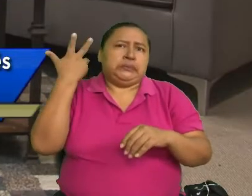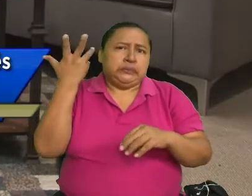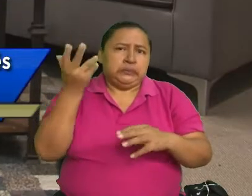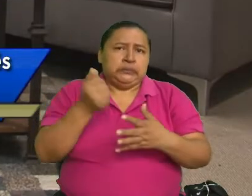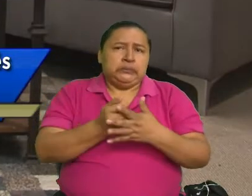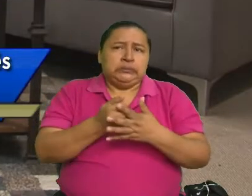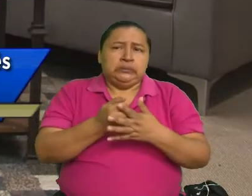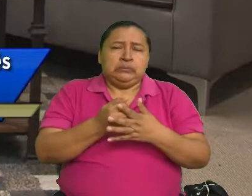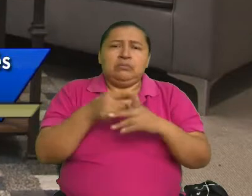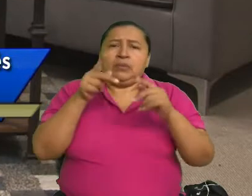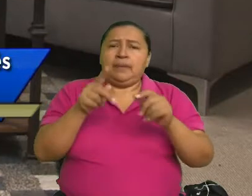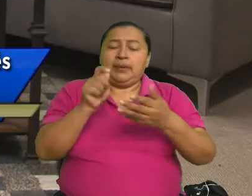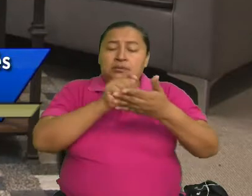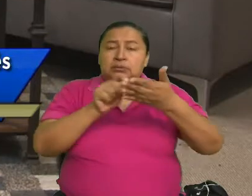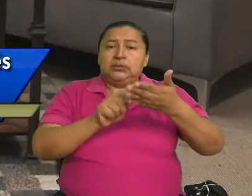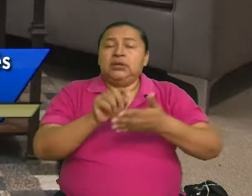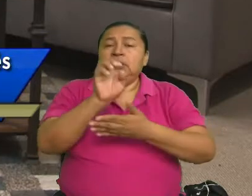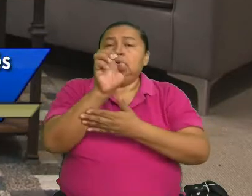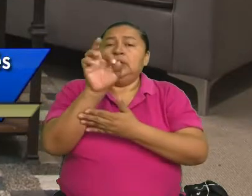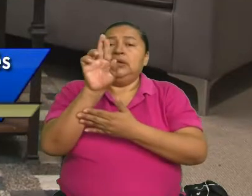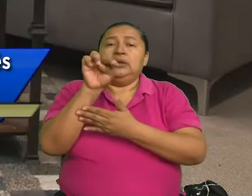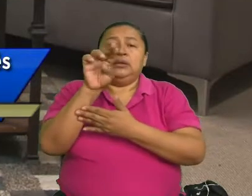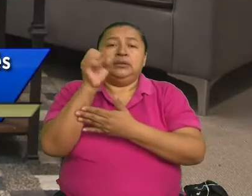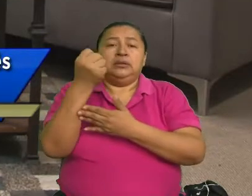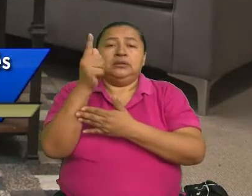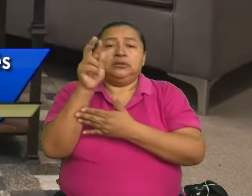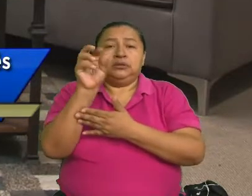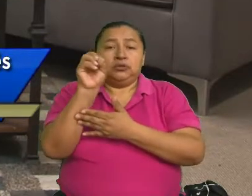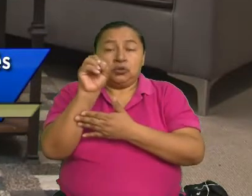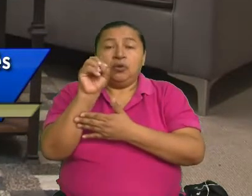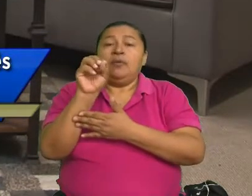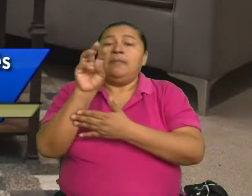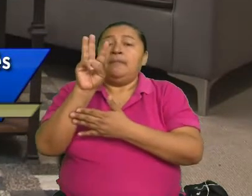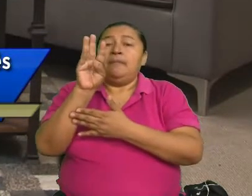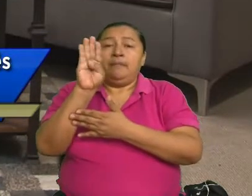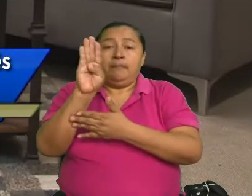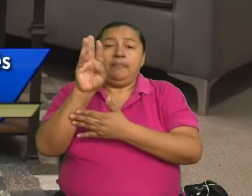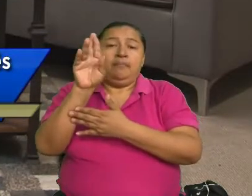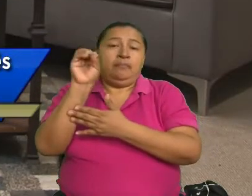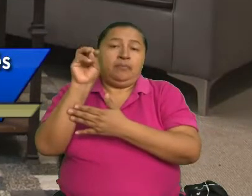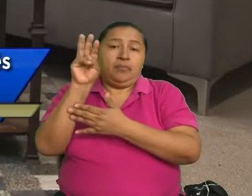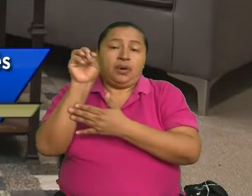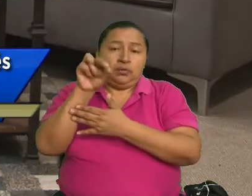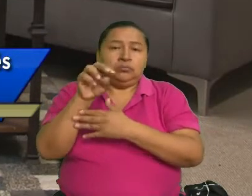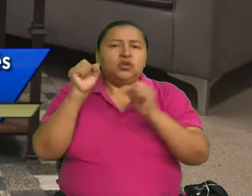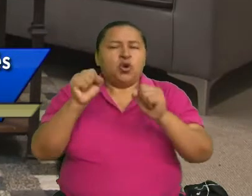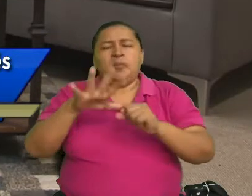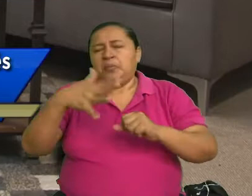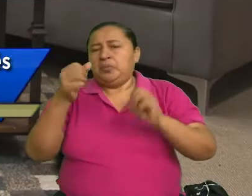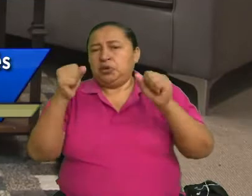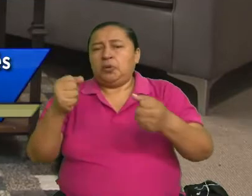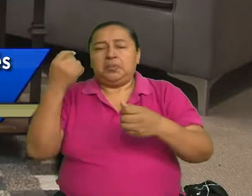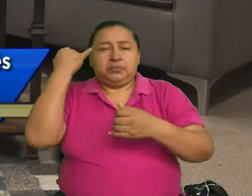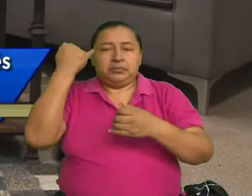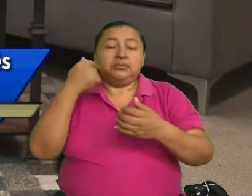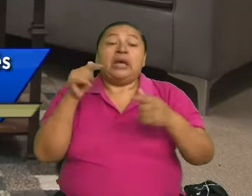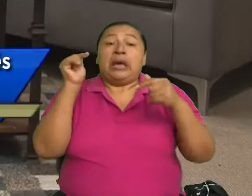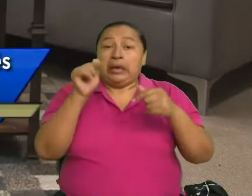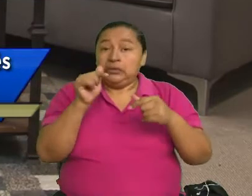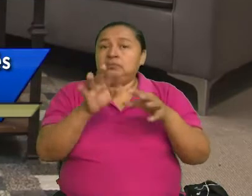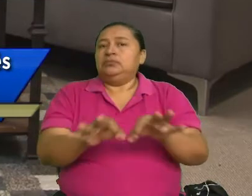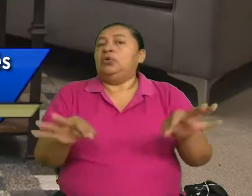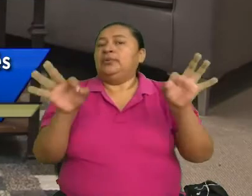1939. El escultor fue Ernesto Brown y el arquitecto Víctor Zapater. Y muy interesante, es parte de Managua,